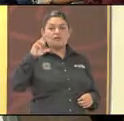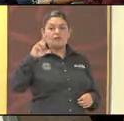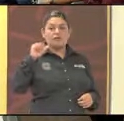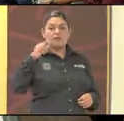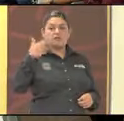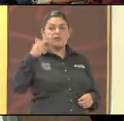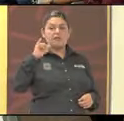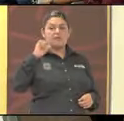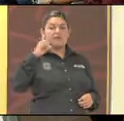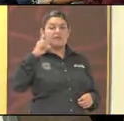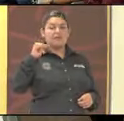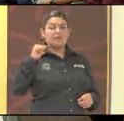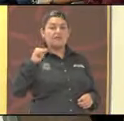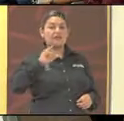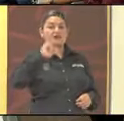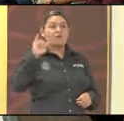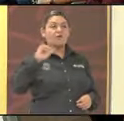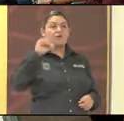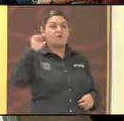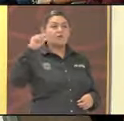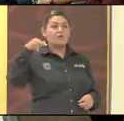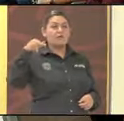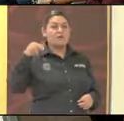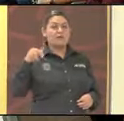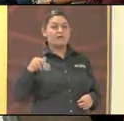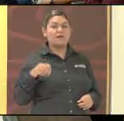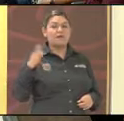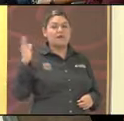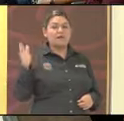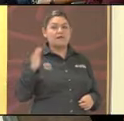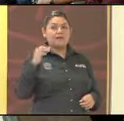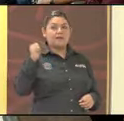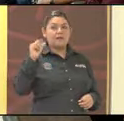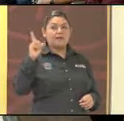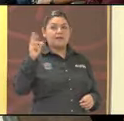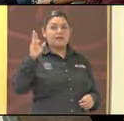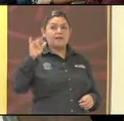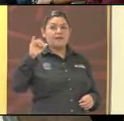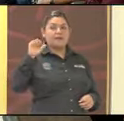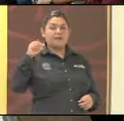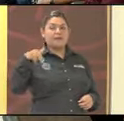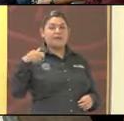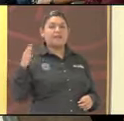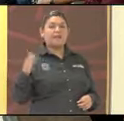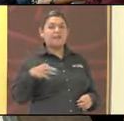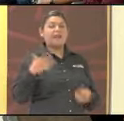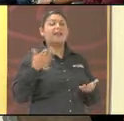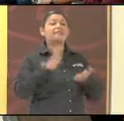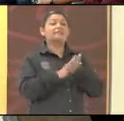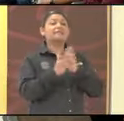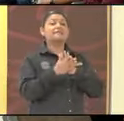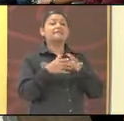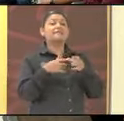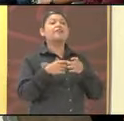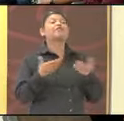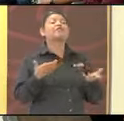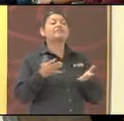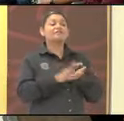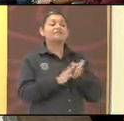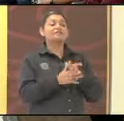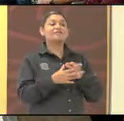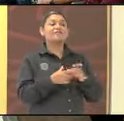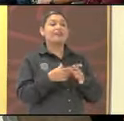regidora. Juan Adrián Olvera Tavera, regidor. Ahí está. Adrián, las gorditas, Adrián. Tráetelas. Ah, ya me pusiste aquí un